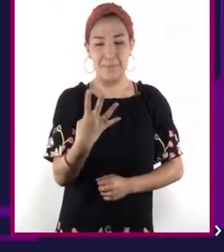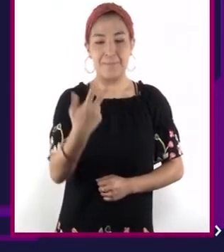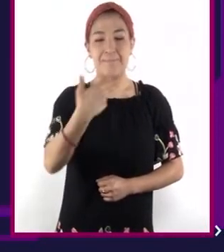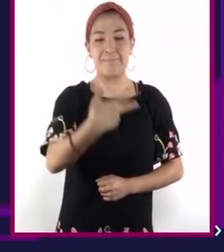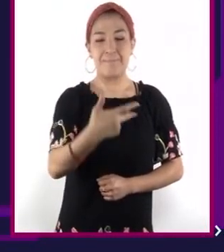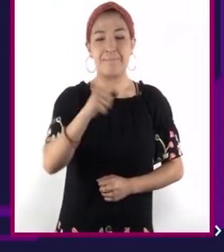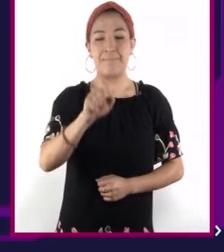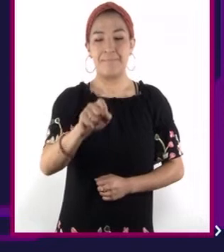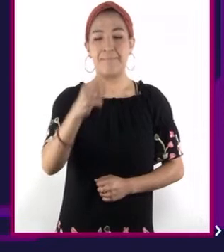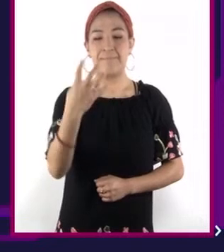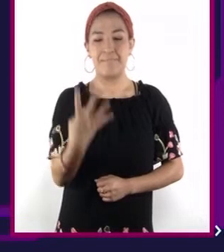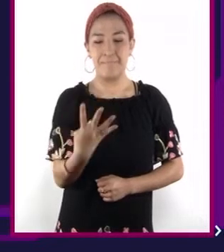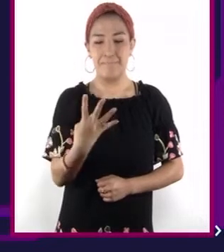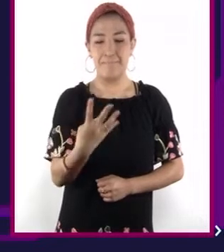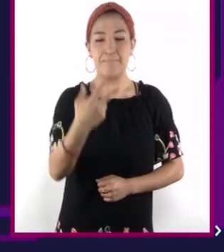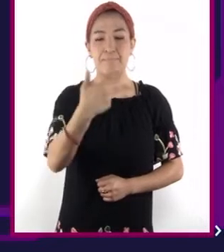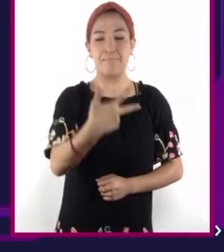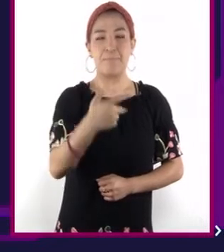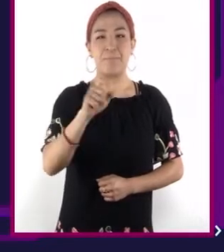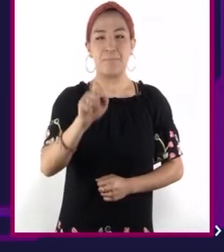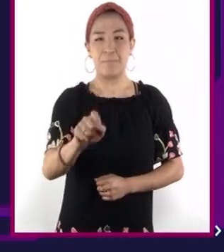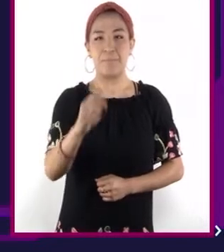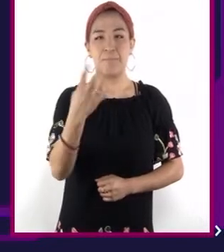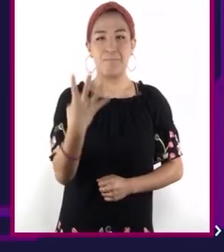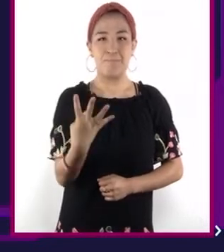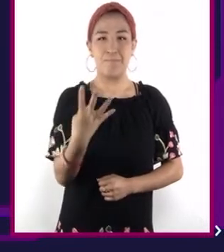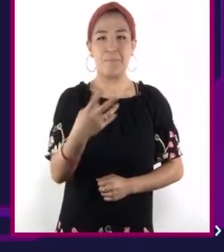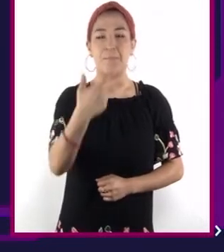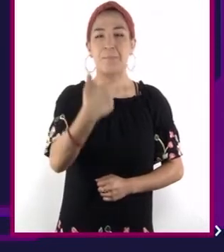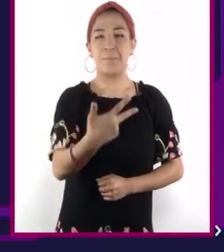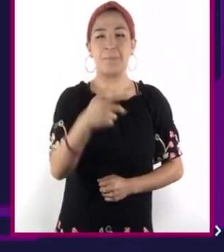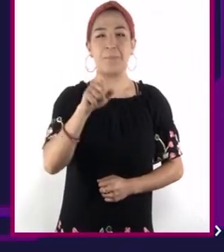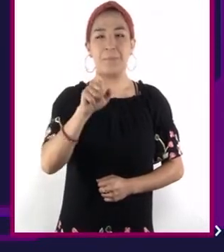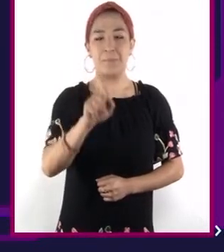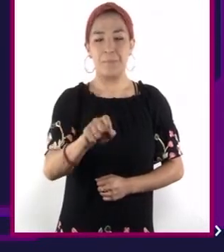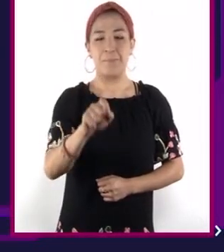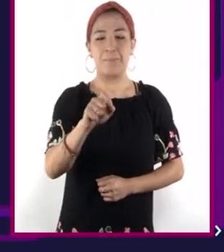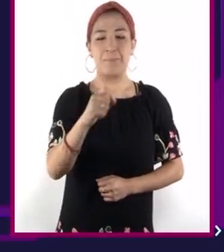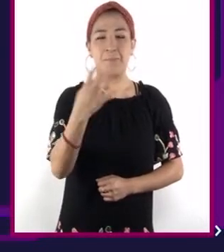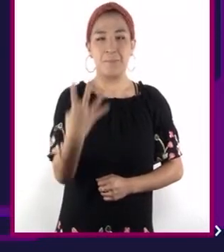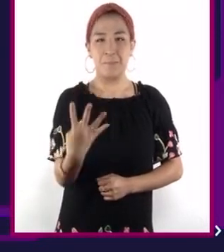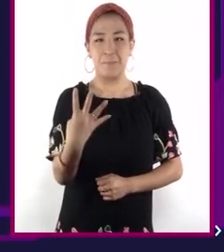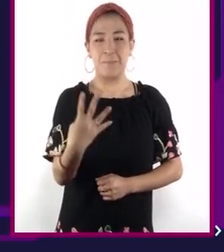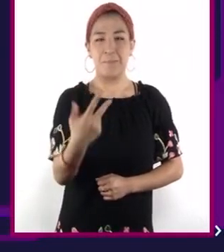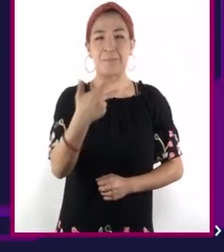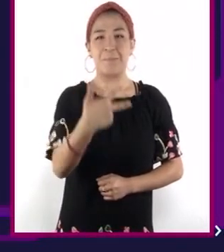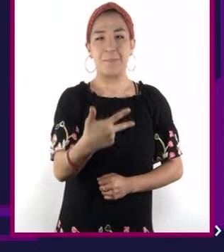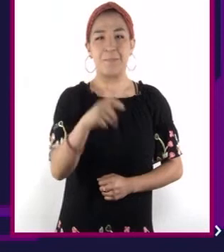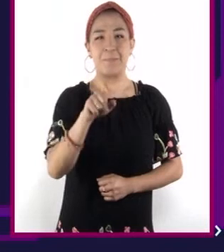8.4, 8.4, 8.4, 8.4,